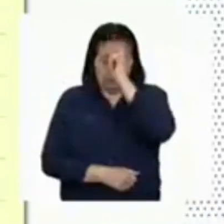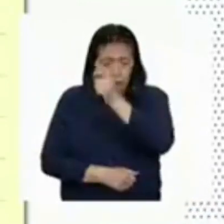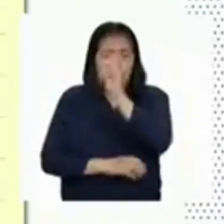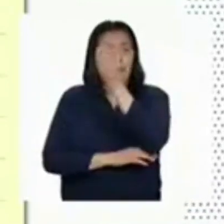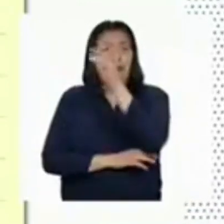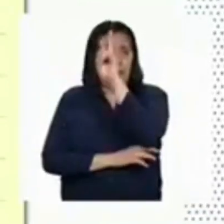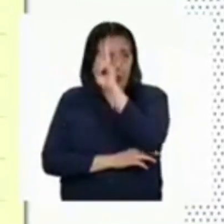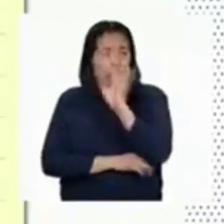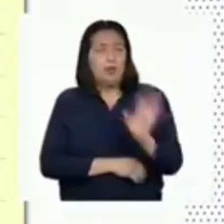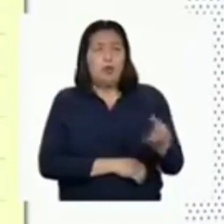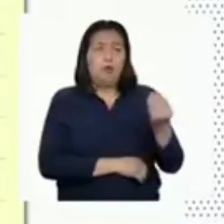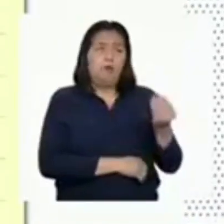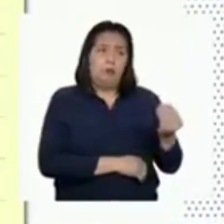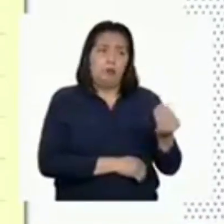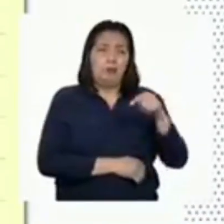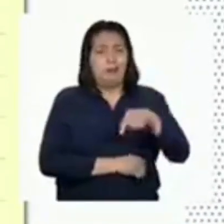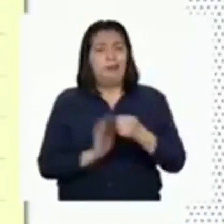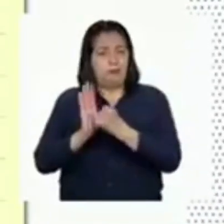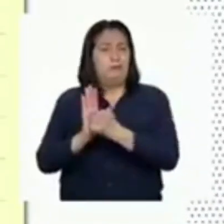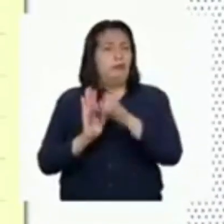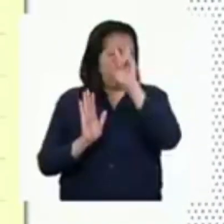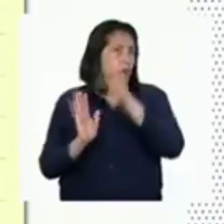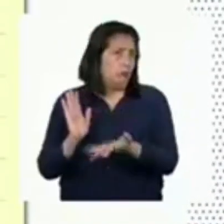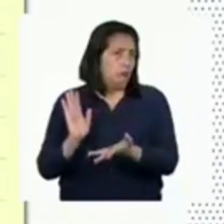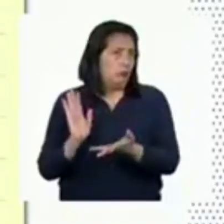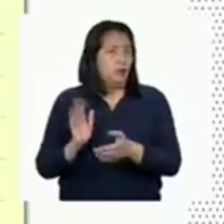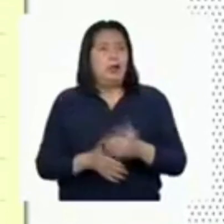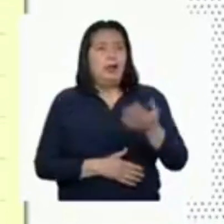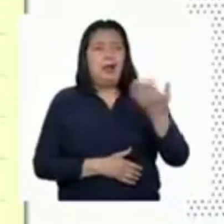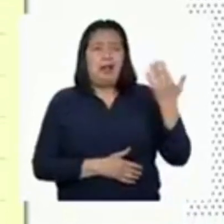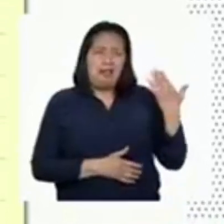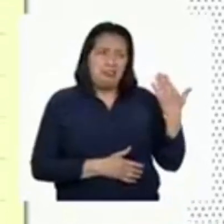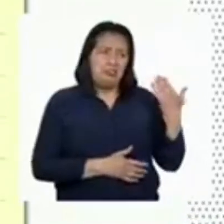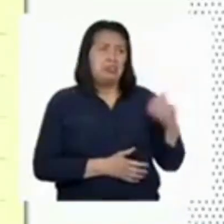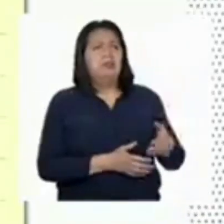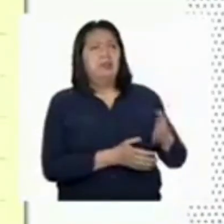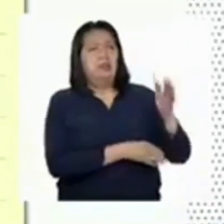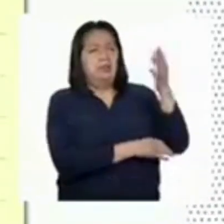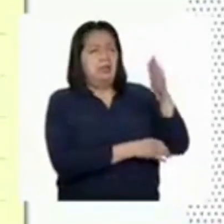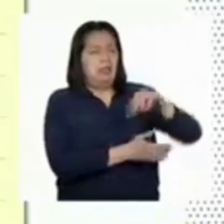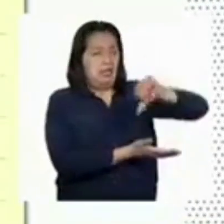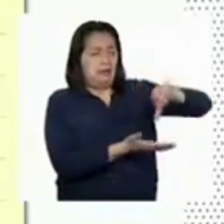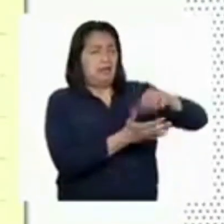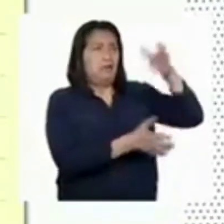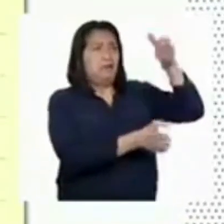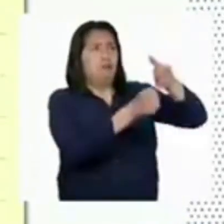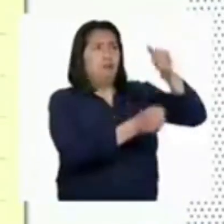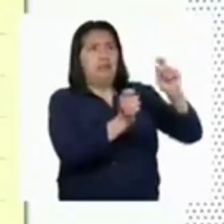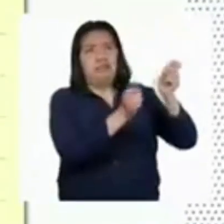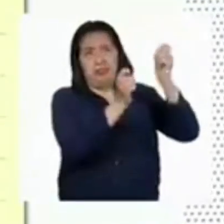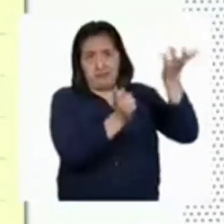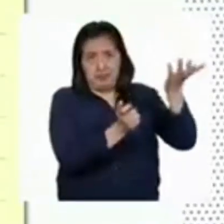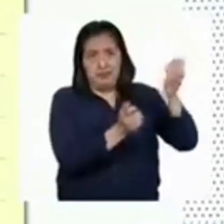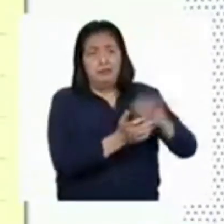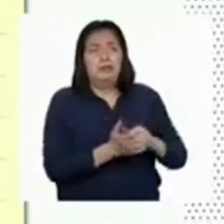peruana, porque es nuestro símbolo patrio. Antes izábamos la bandera en la plaza para celebrar las fiestas